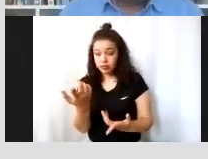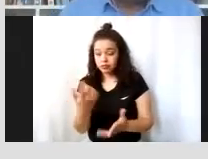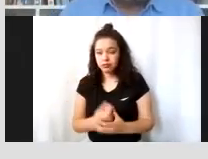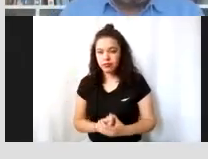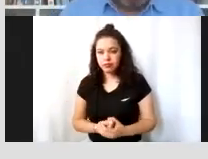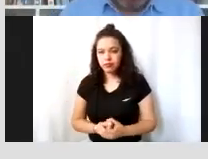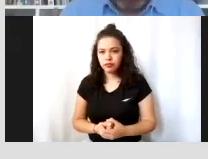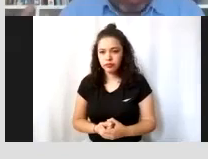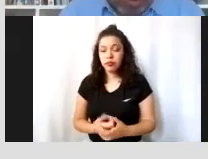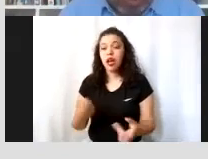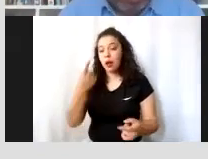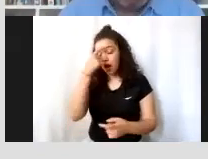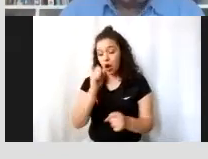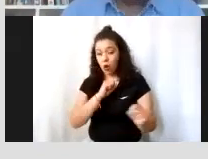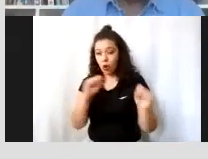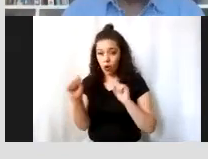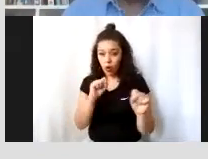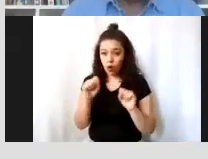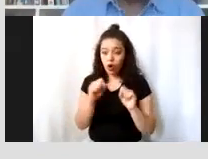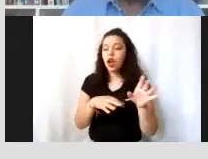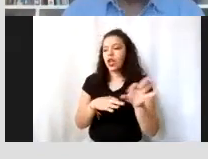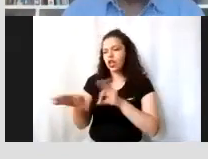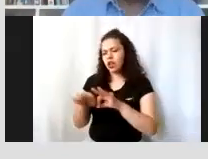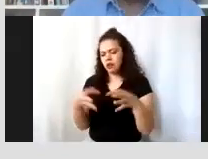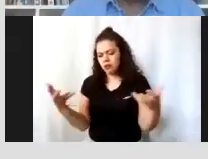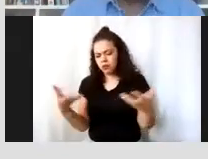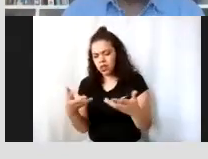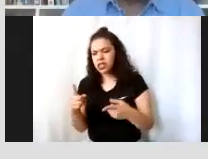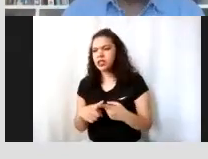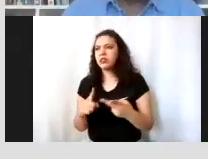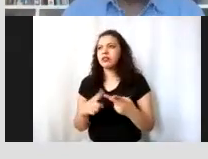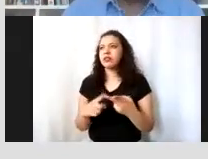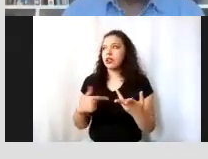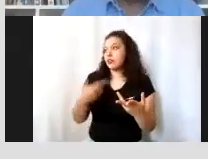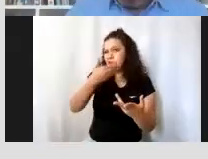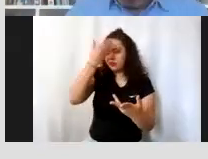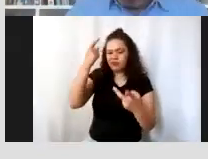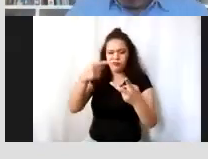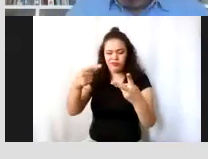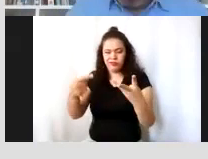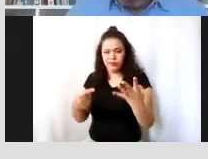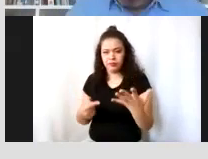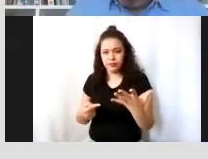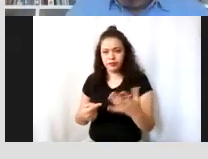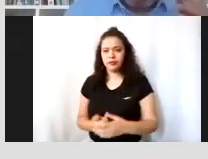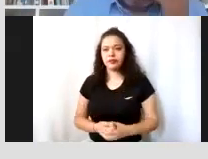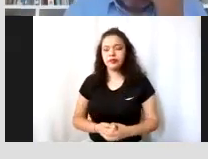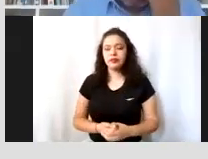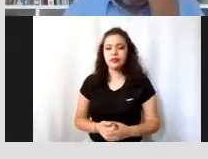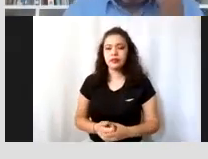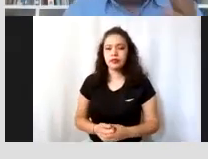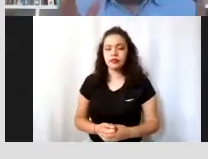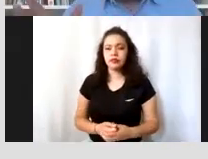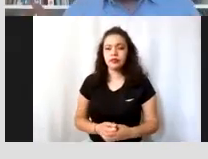Para correr, para hacer un trabajo, para, no sé. Yo ahí, para procurar que